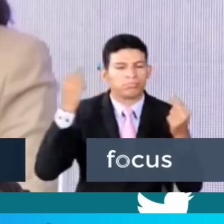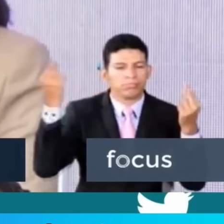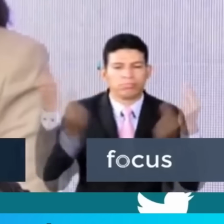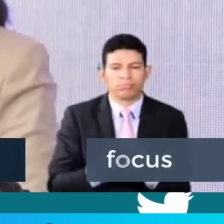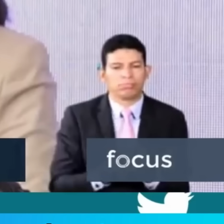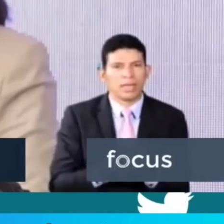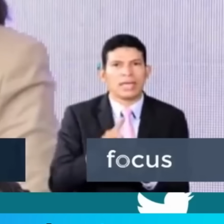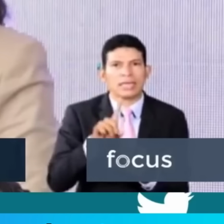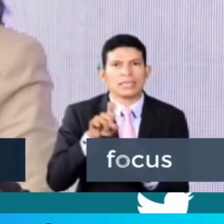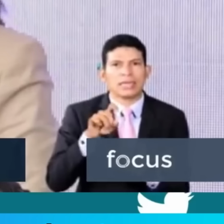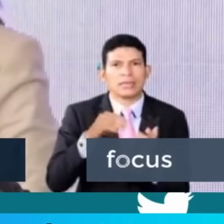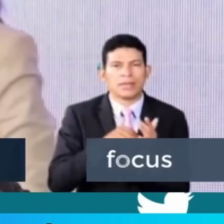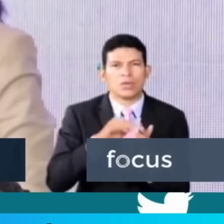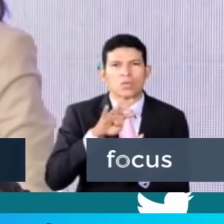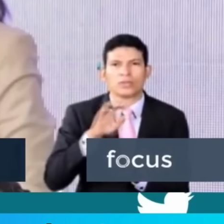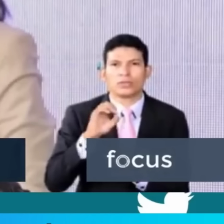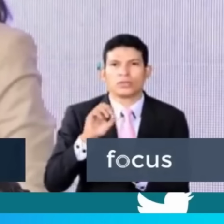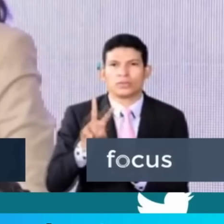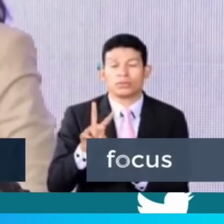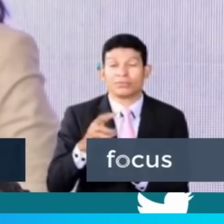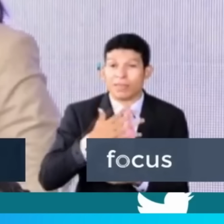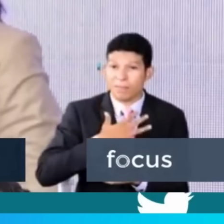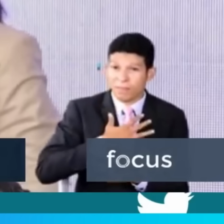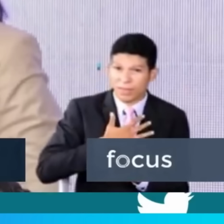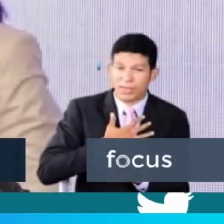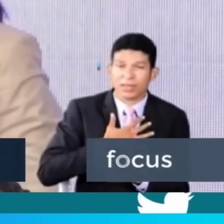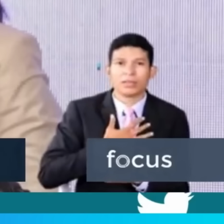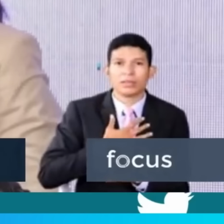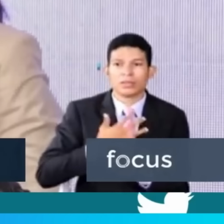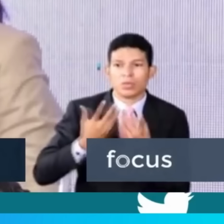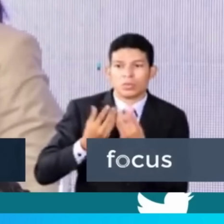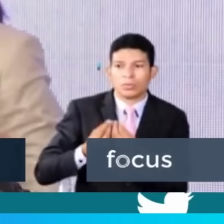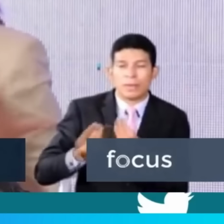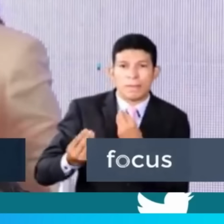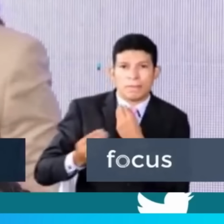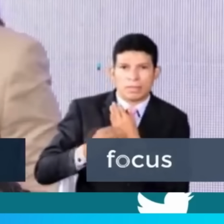esta cifra que a mí personalmente, cuando el equipo me dice